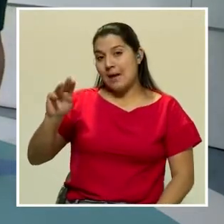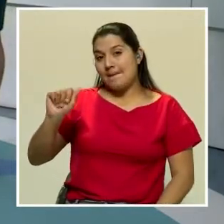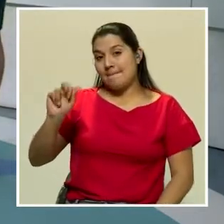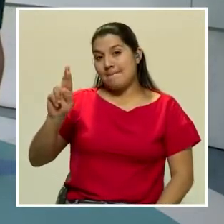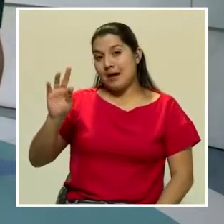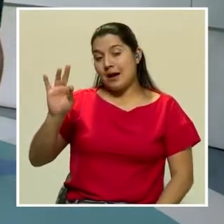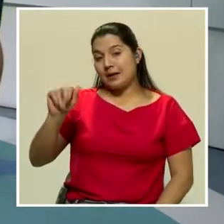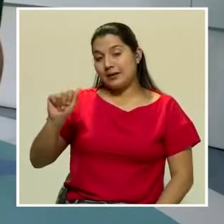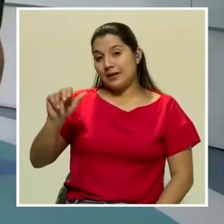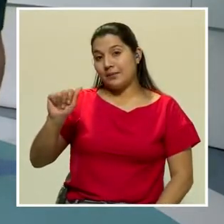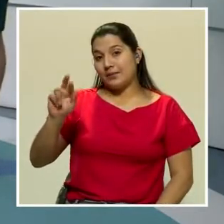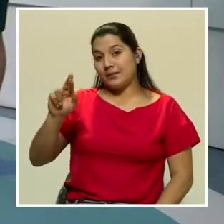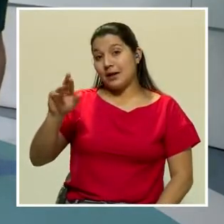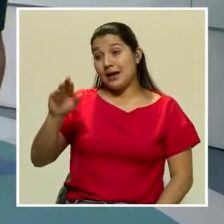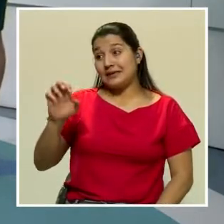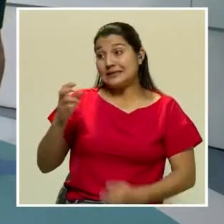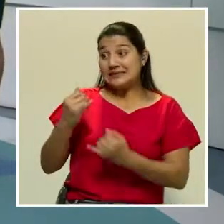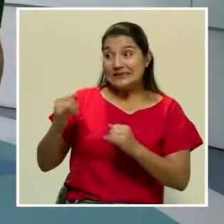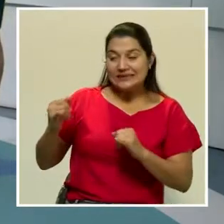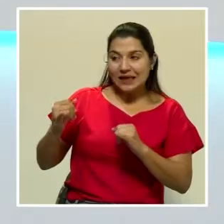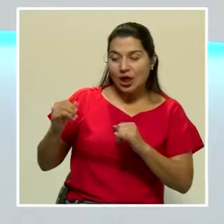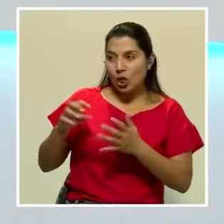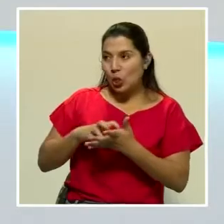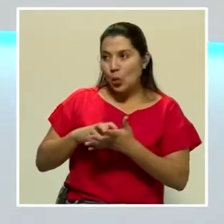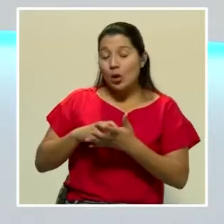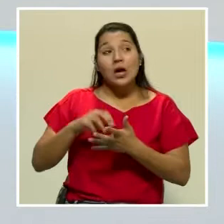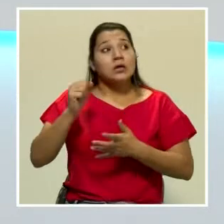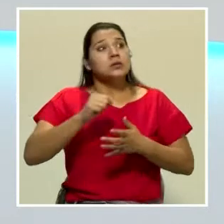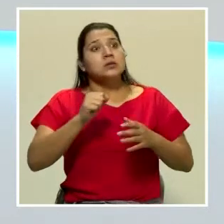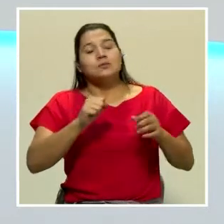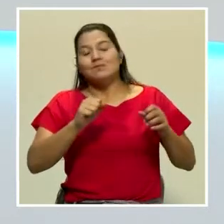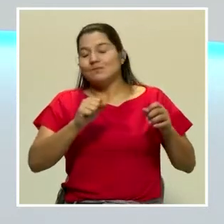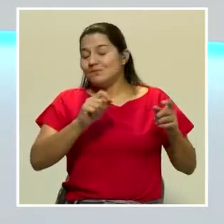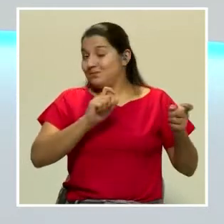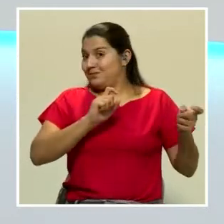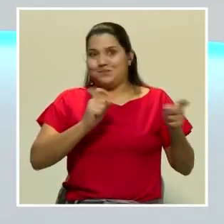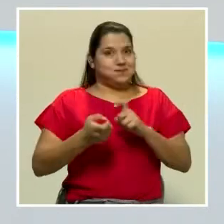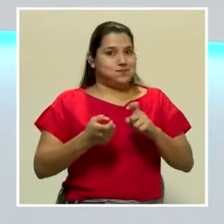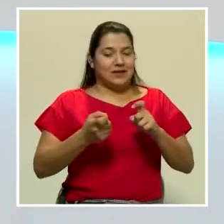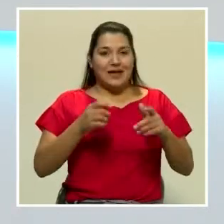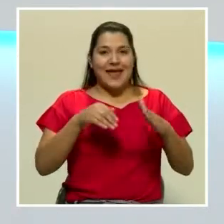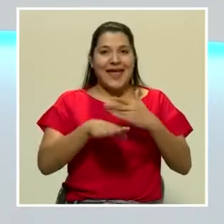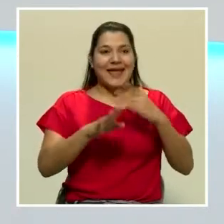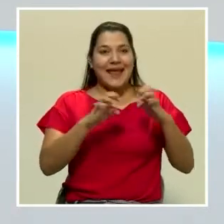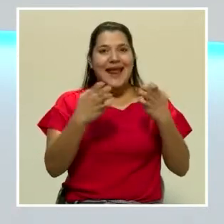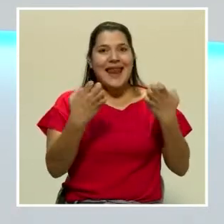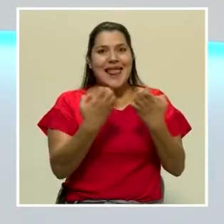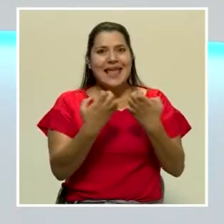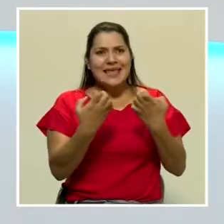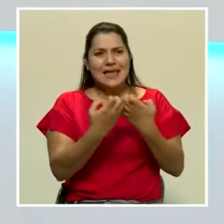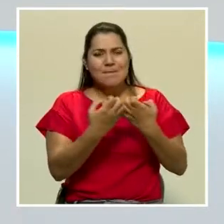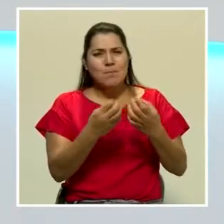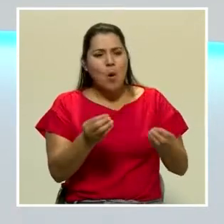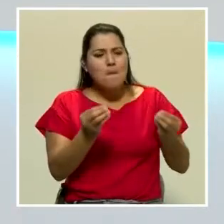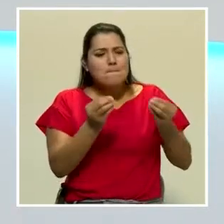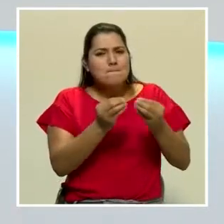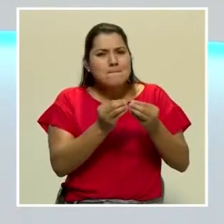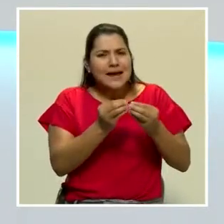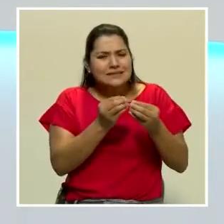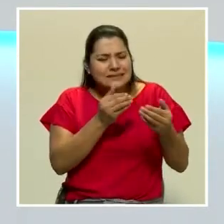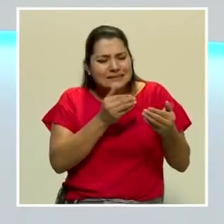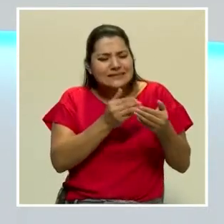Ernesto. Un remesón en el seno del equipo más cercano